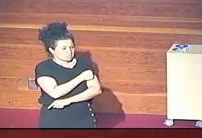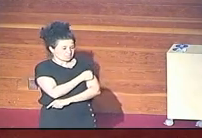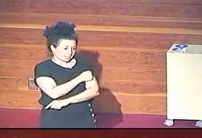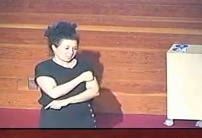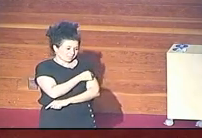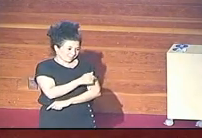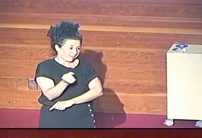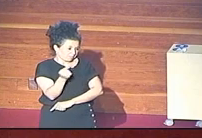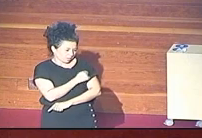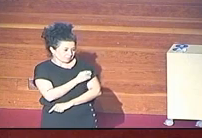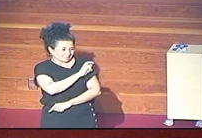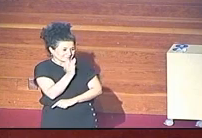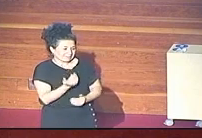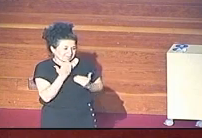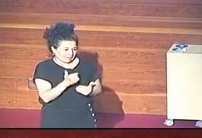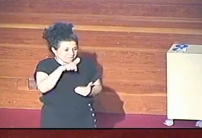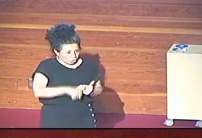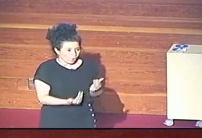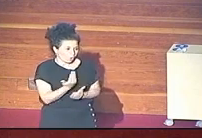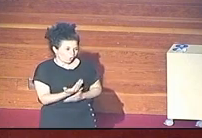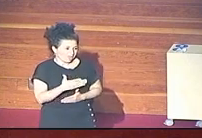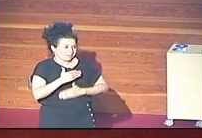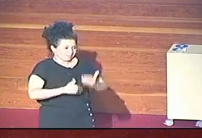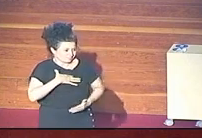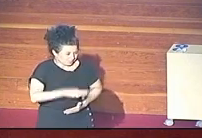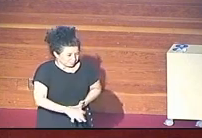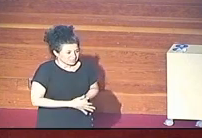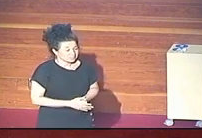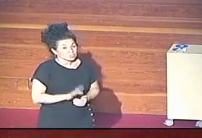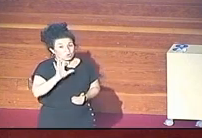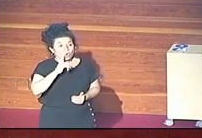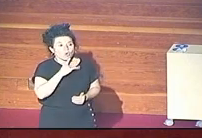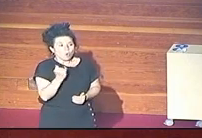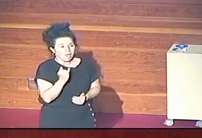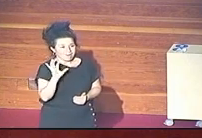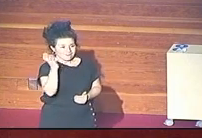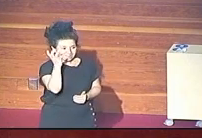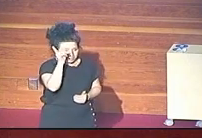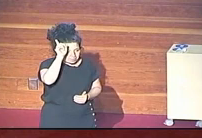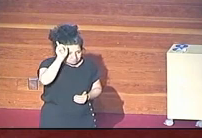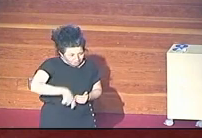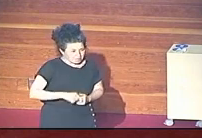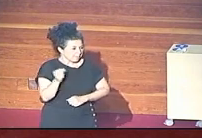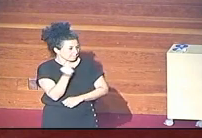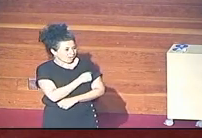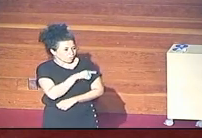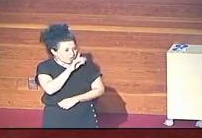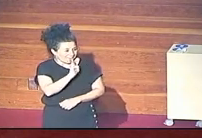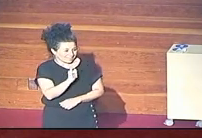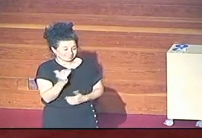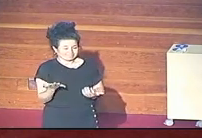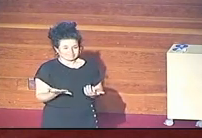estas jornadas bueno pues con el cambio climático ya nos gustaría tener una vacuna así de clara pero sí tiene muchas